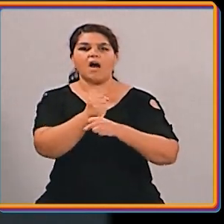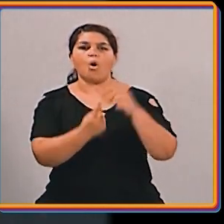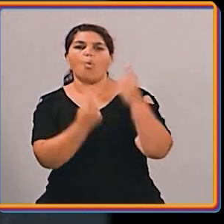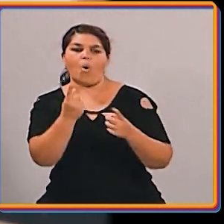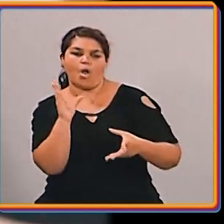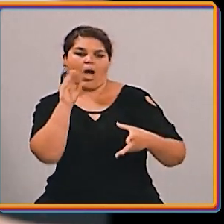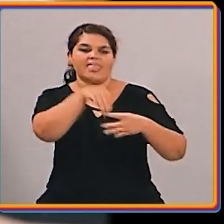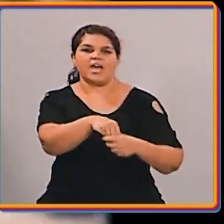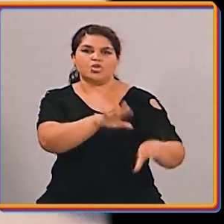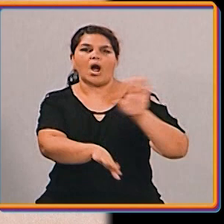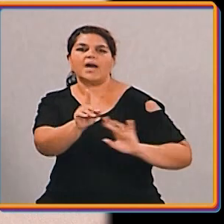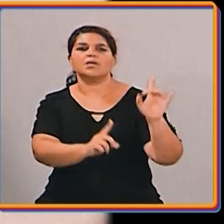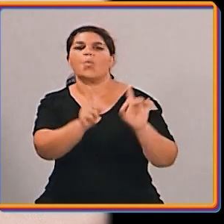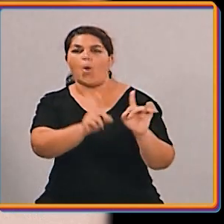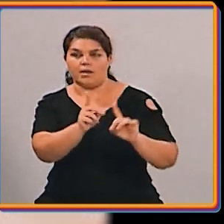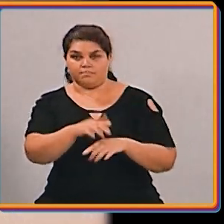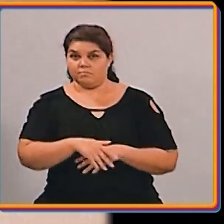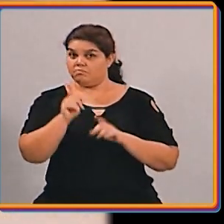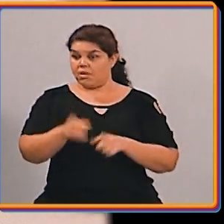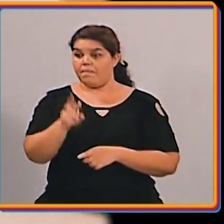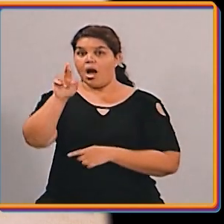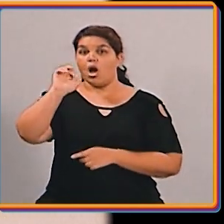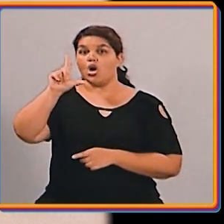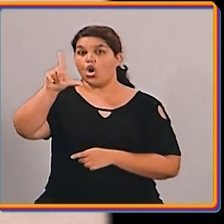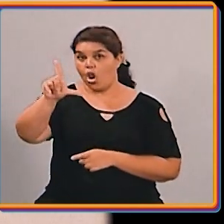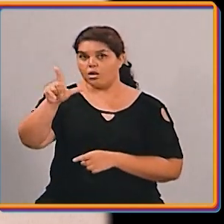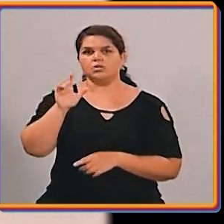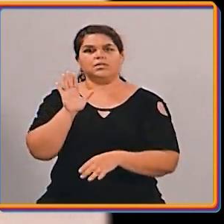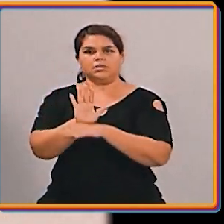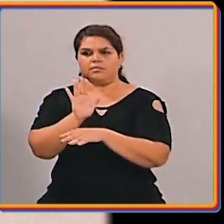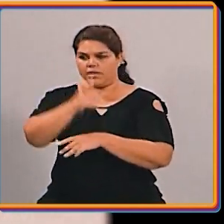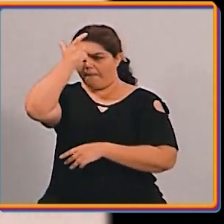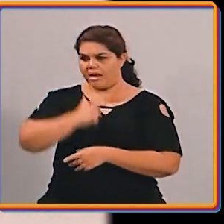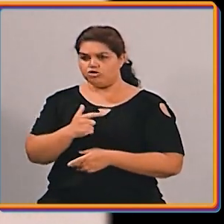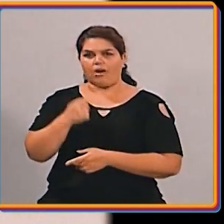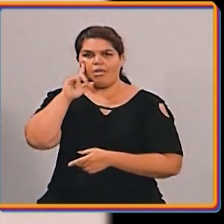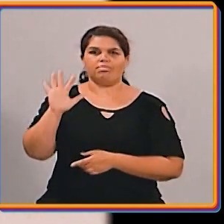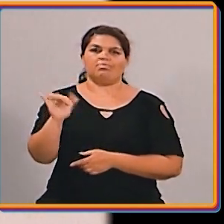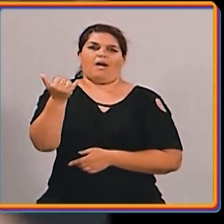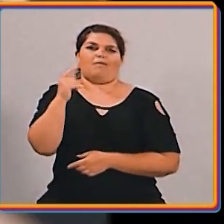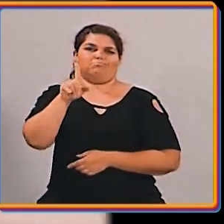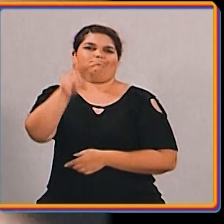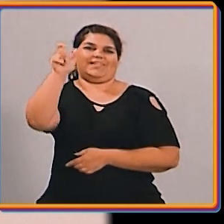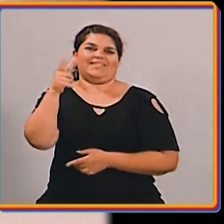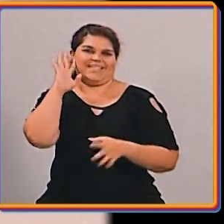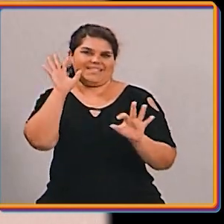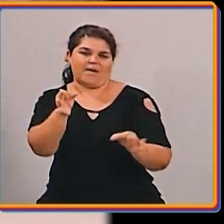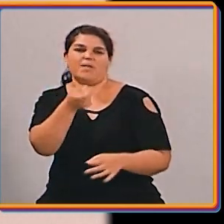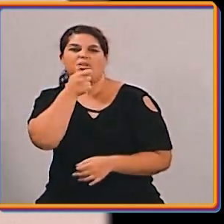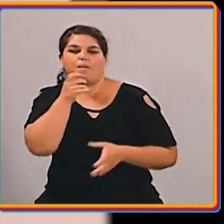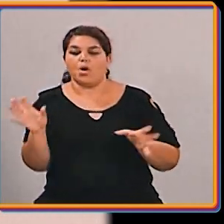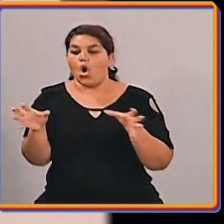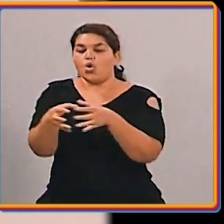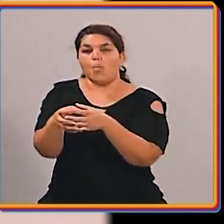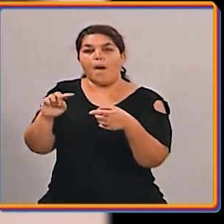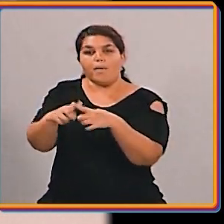determinada función. El rol manifiesto de una institución o de una persona es el que se ve, ¿no? El que todos podemos percibir. Por ejemplo,